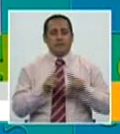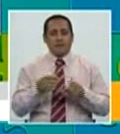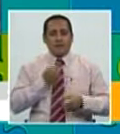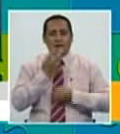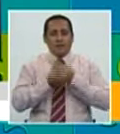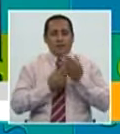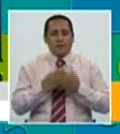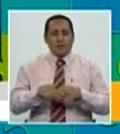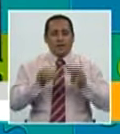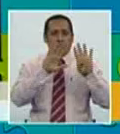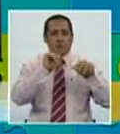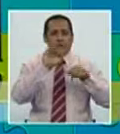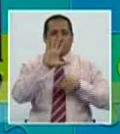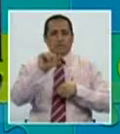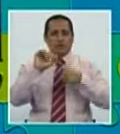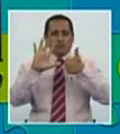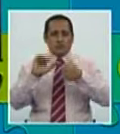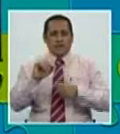otros. Informes al